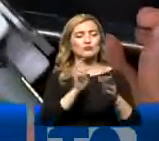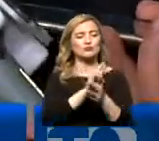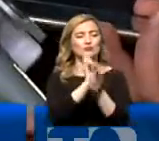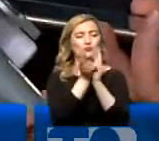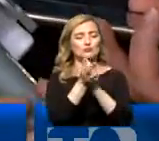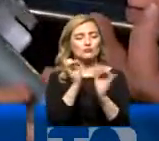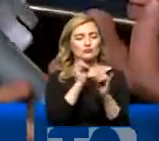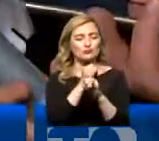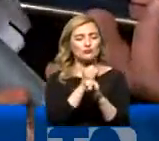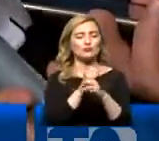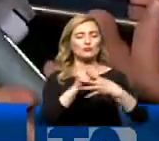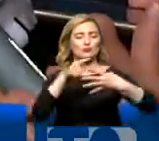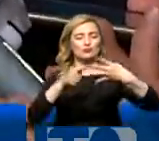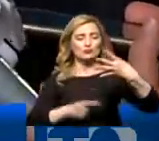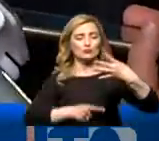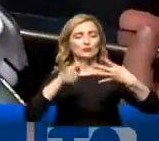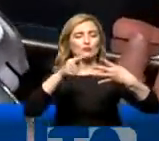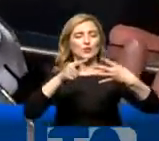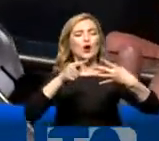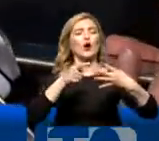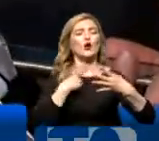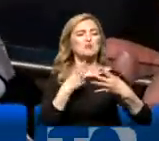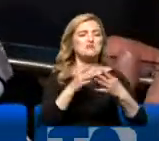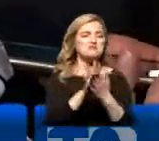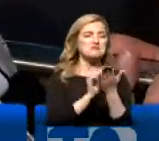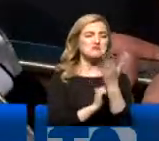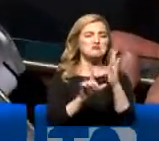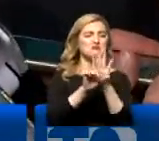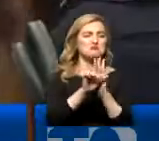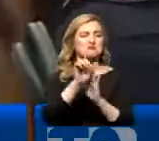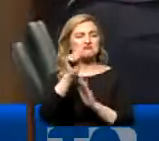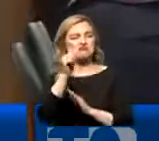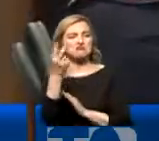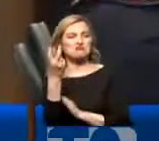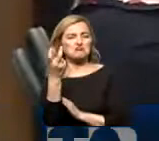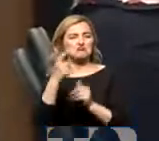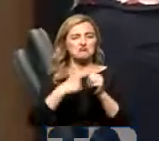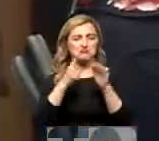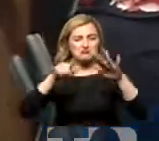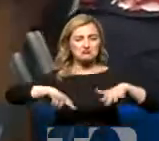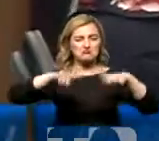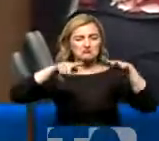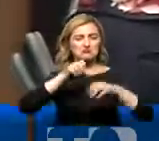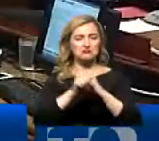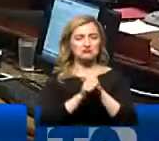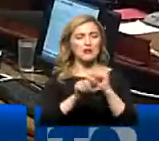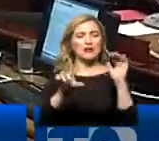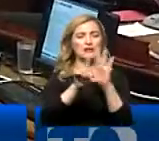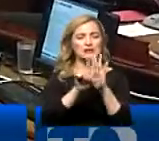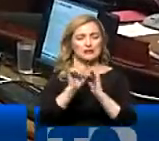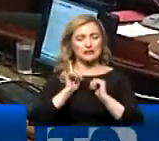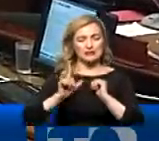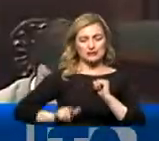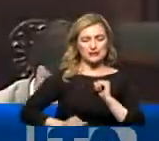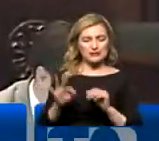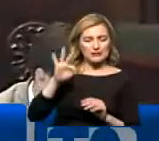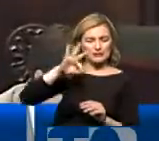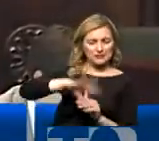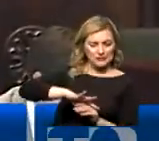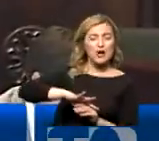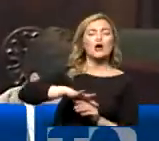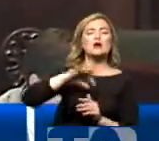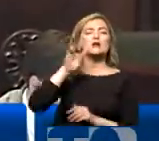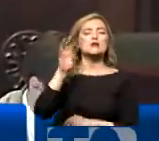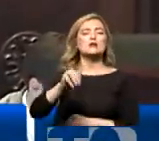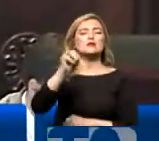en aproximadamente de 10 a 12 proyectos de ley priorizados para el primer semestre de este año. Por ejemplo, el Código de Salud será sometido a votación el martes 28